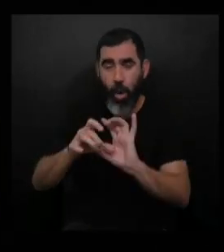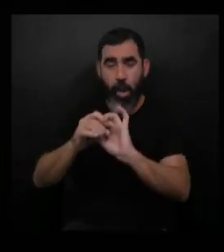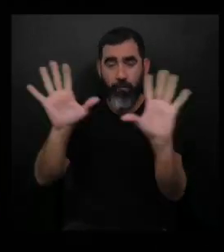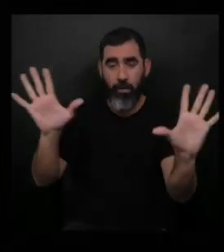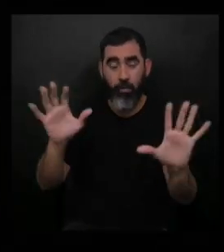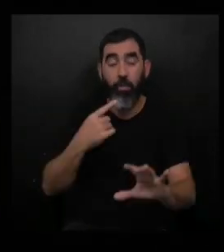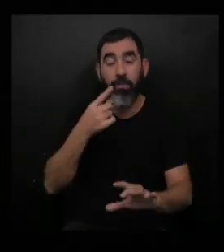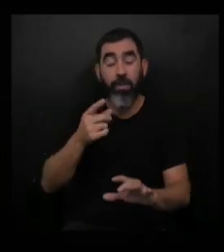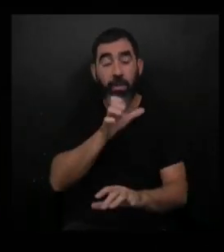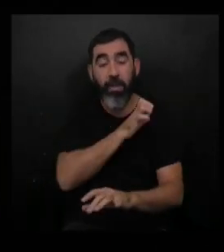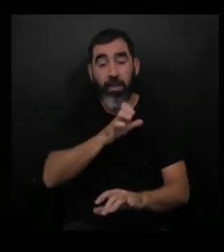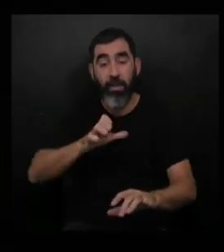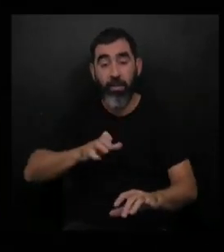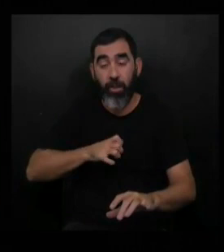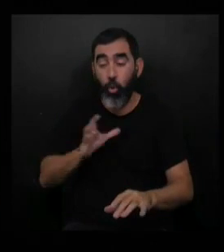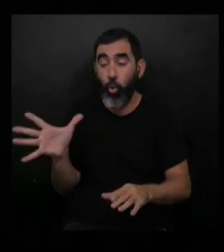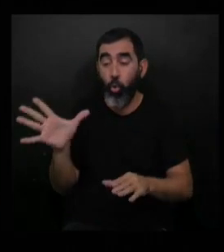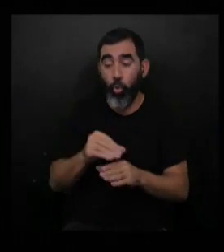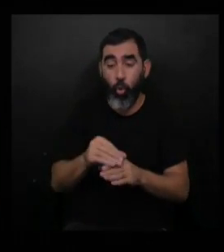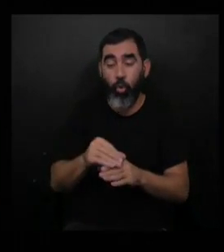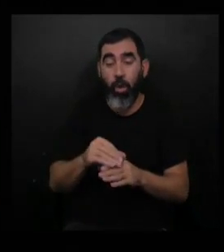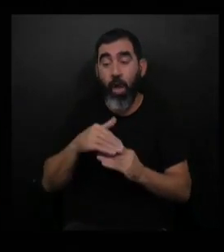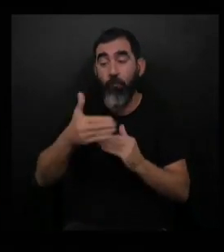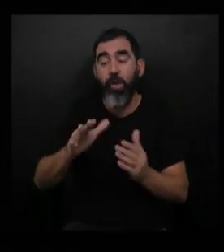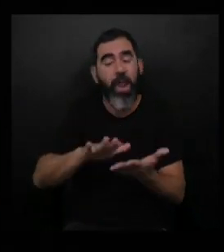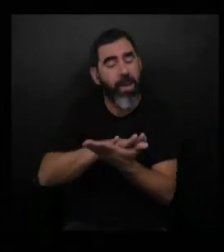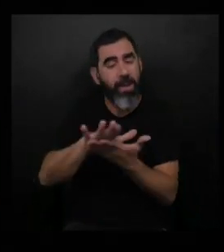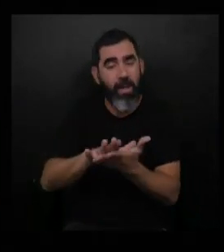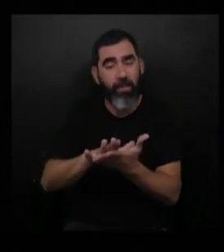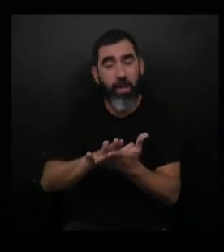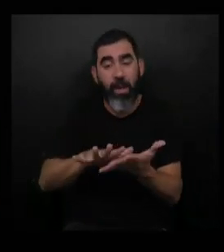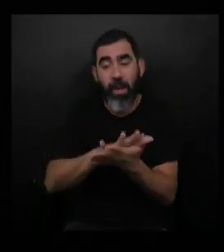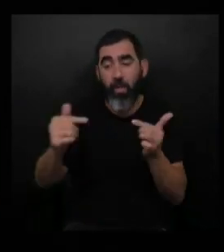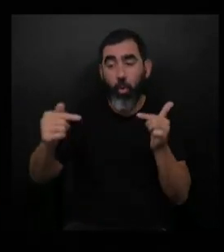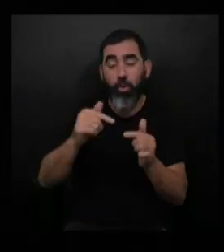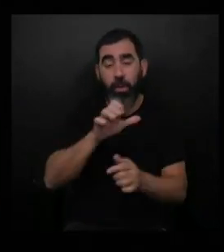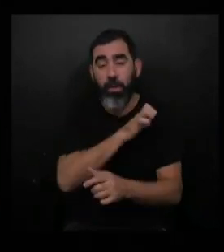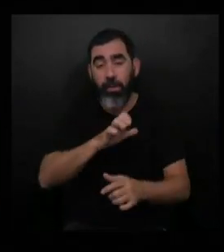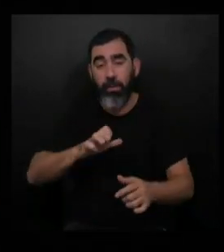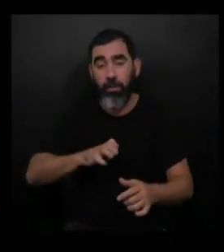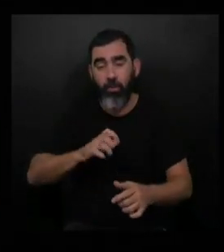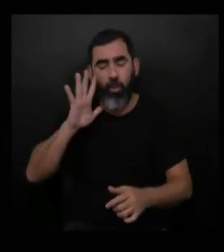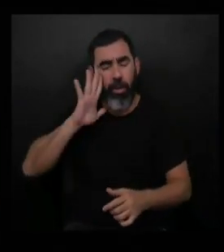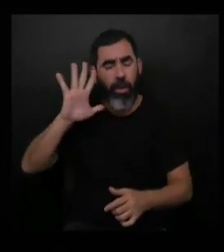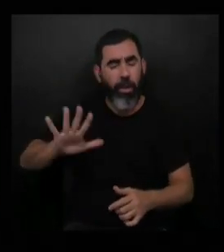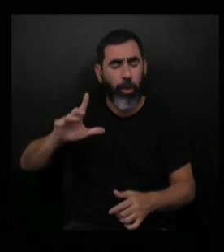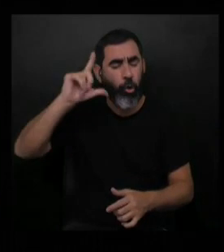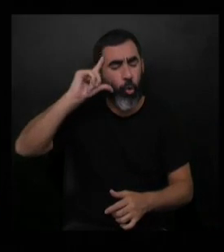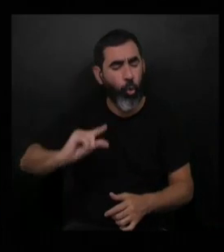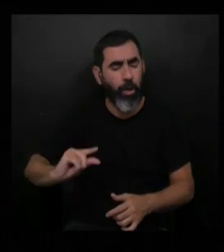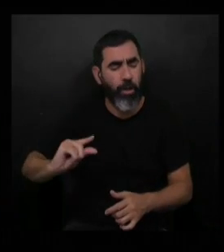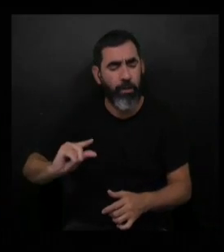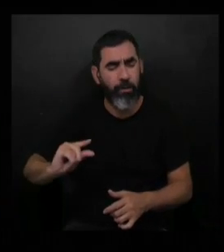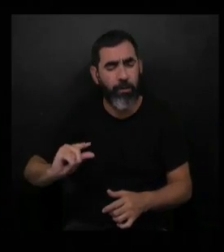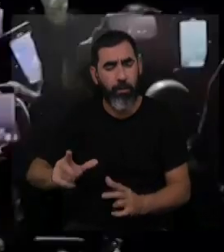dice que dentro del Estado todo, fuera del Estado nada y nada contra el Estado. Che, qué ignorantes eso que nos dicen fascistas